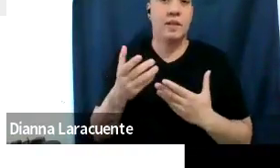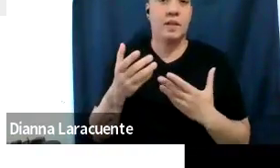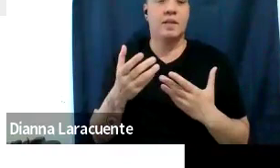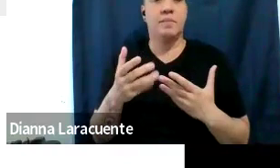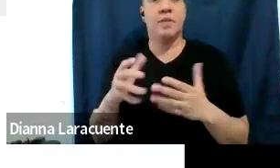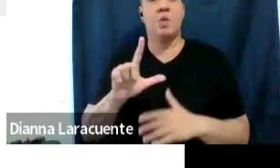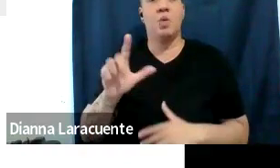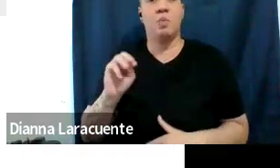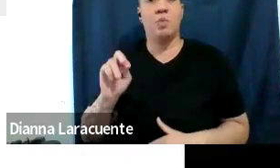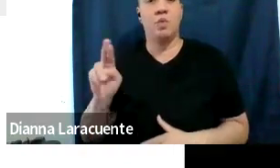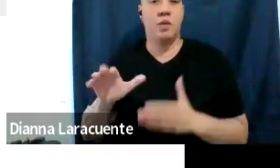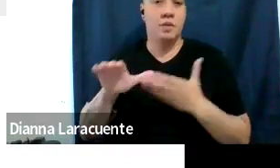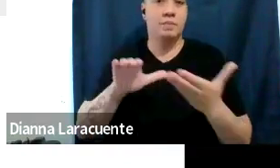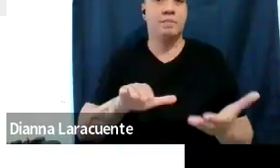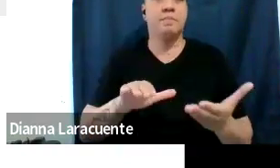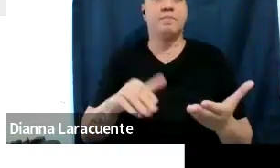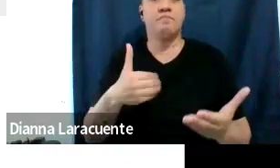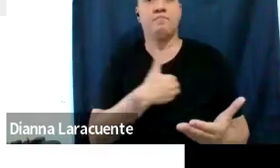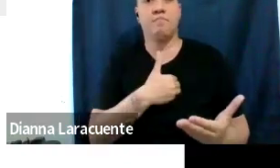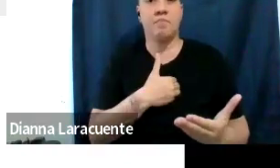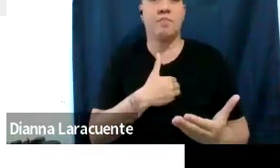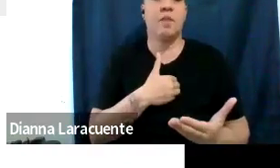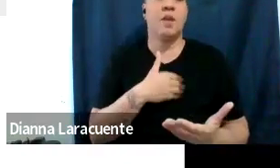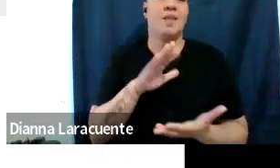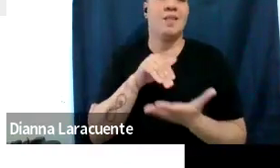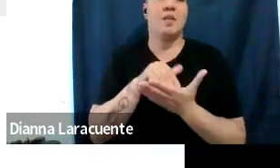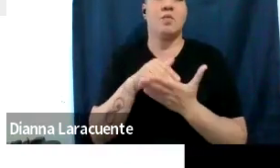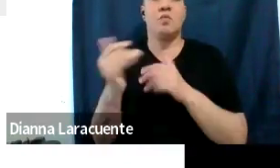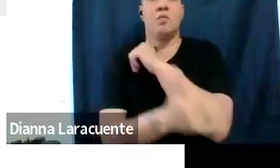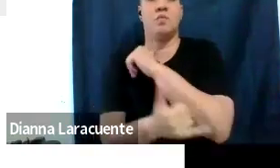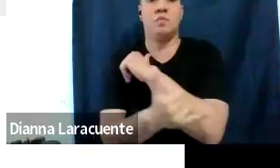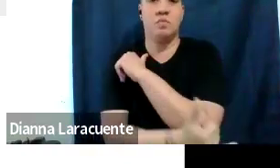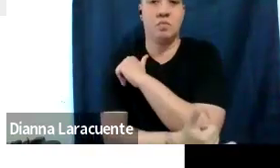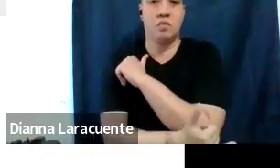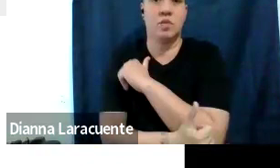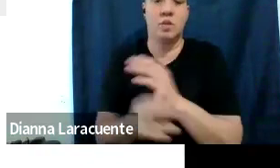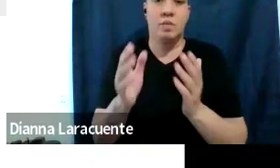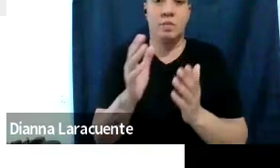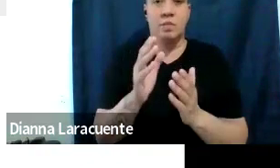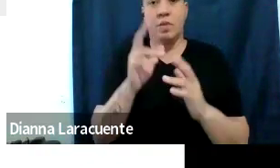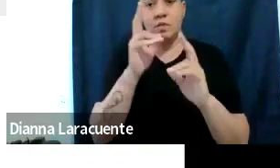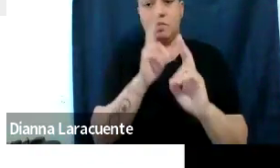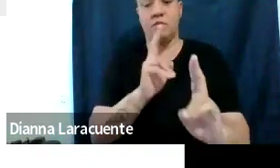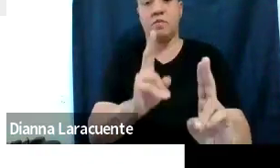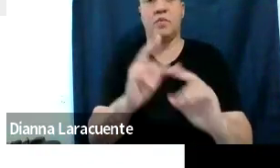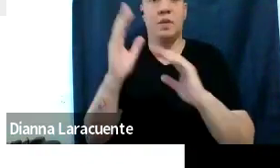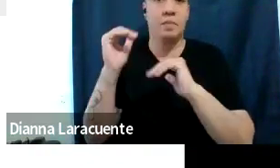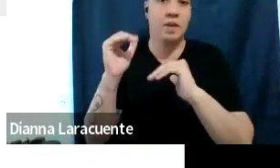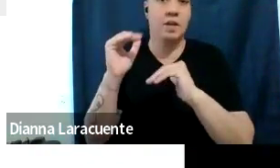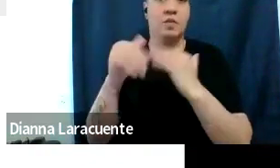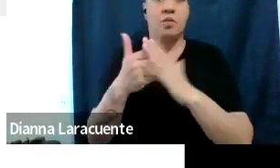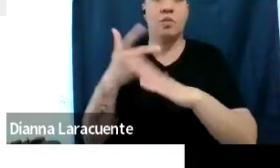Rivera, herido de muerte el corazón de la patria y tronchado en capullo los más nobles esperanzas de todos los puertorriqueños.